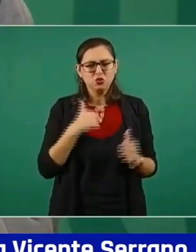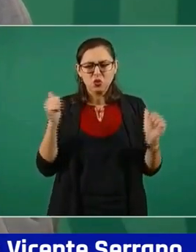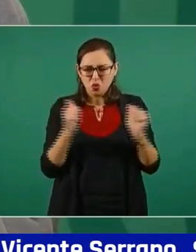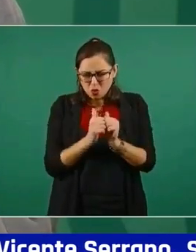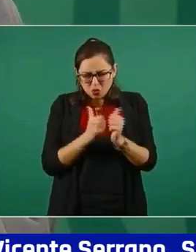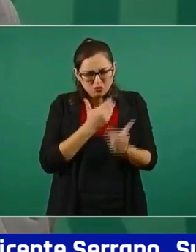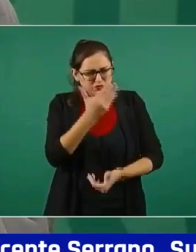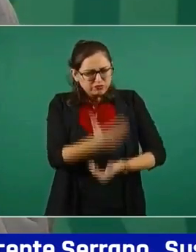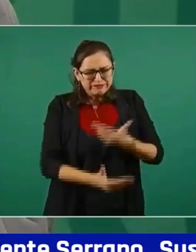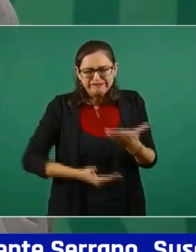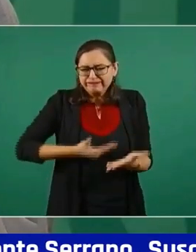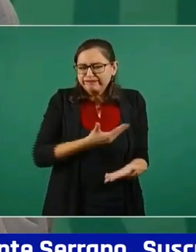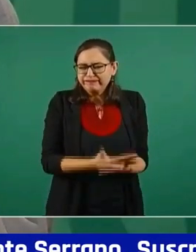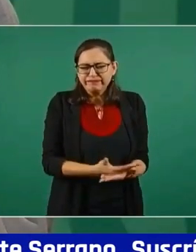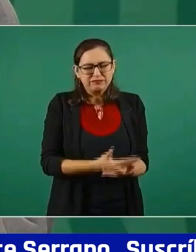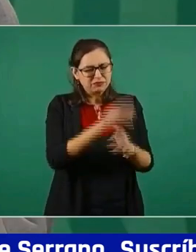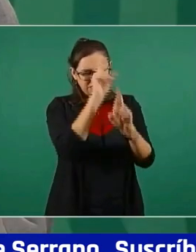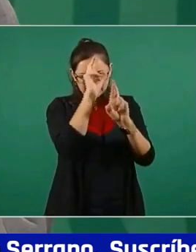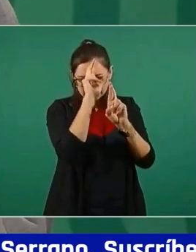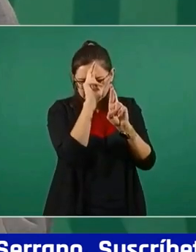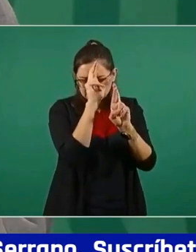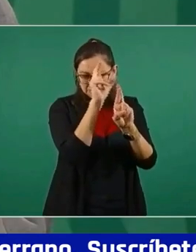respetuosa,